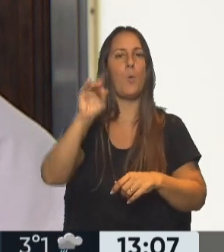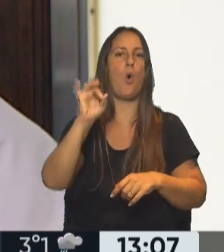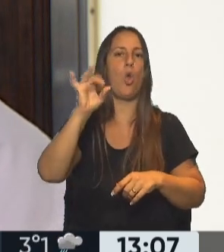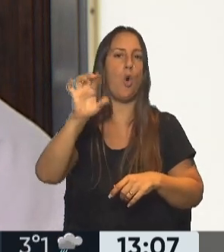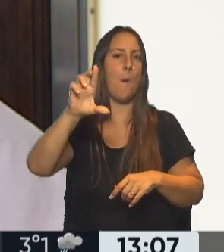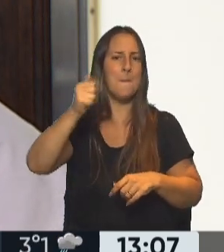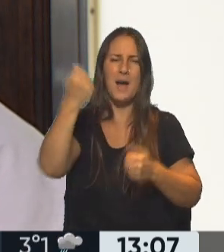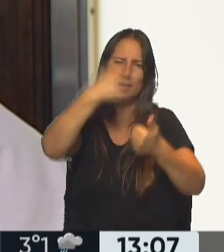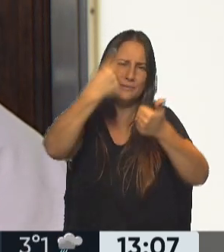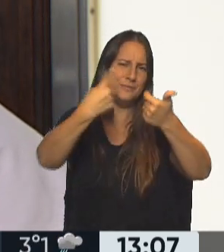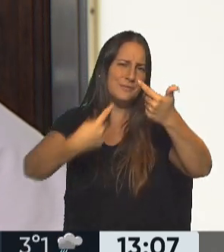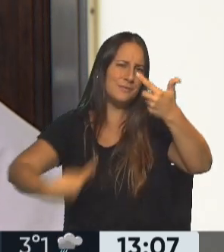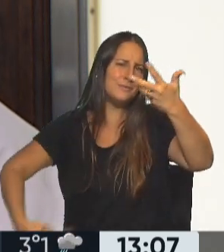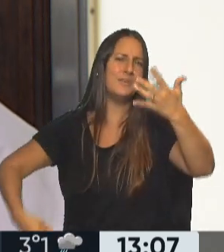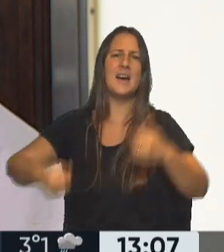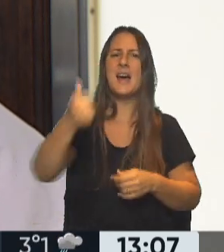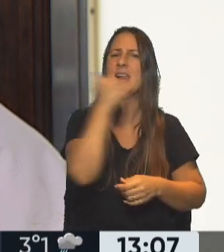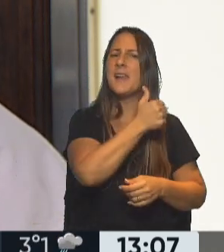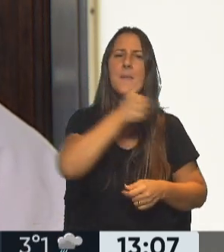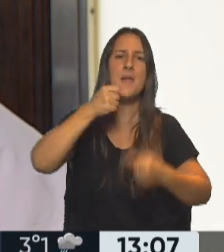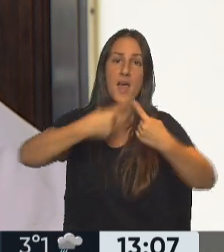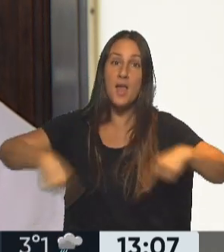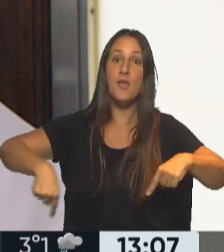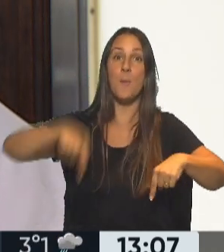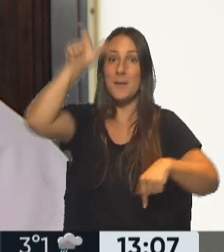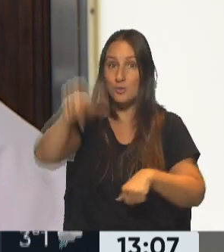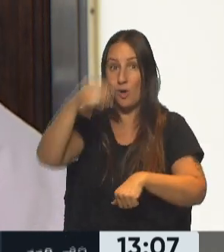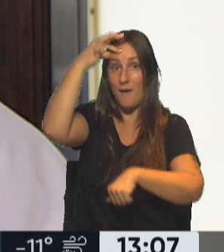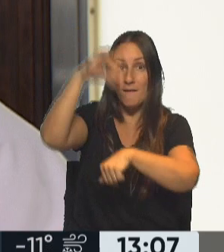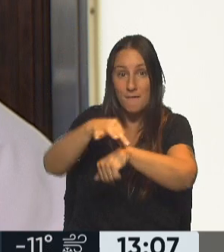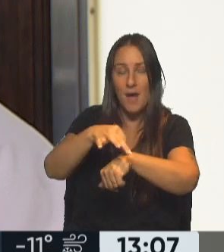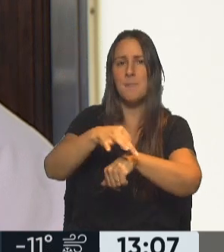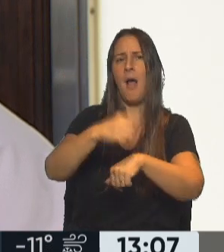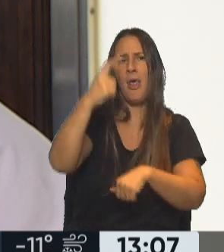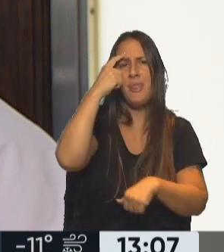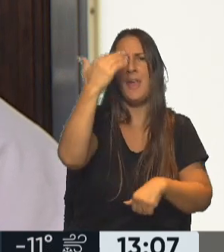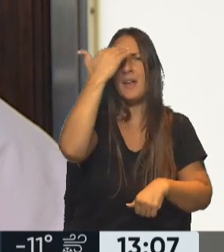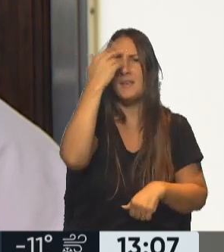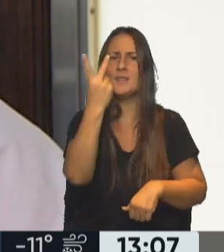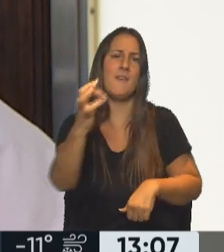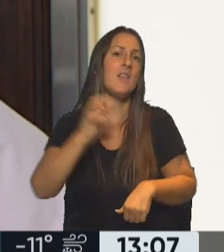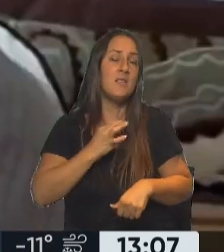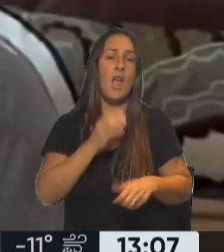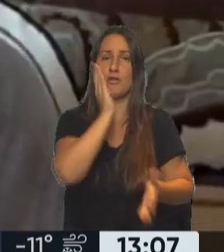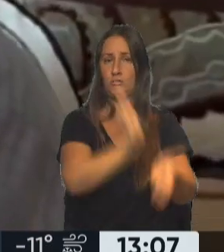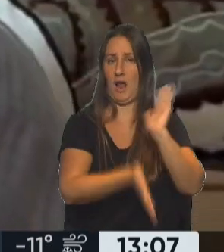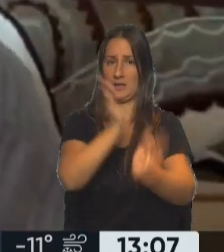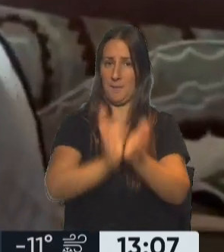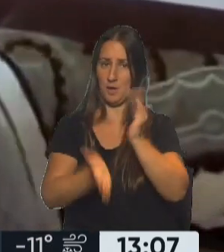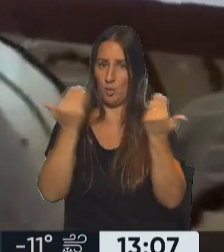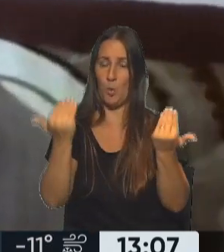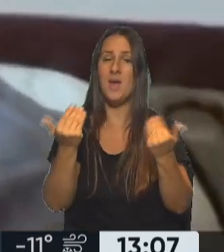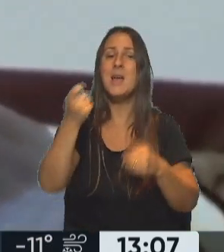un arsenal enorme de medicación con la cual podés tratar a los pacientes por 10 o 20 años. Y cuando no tenés más